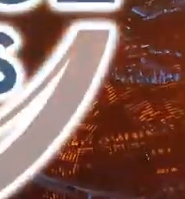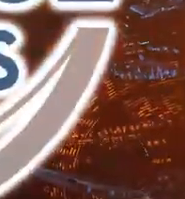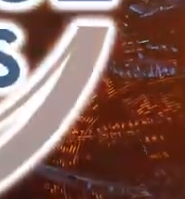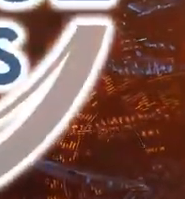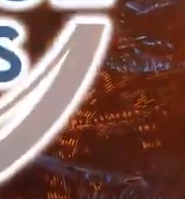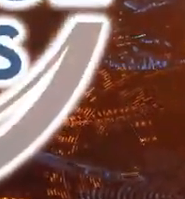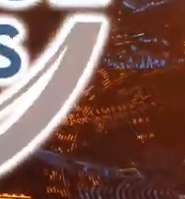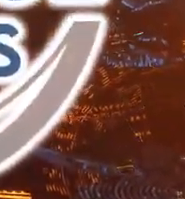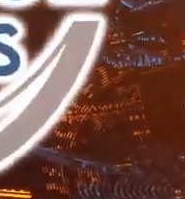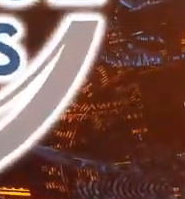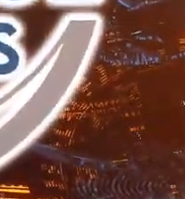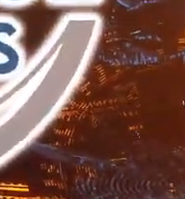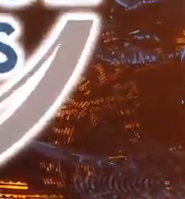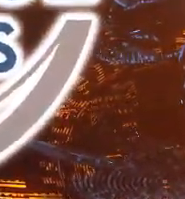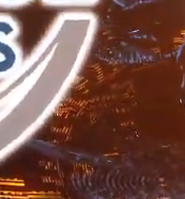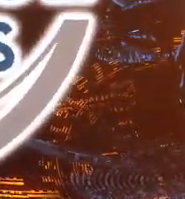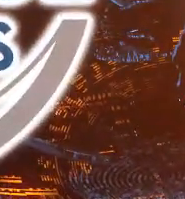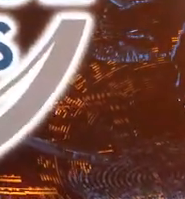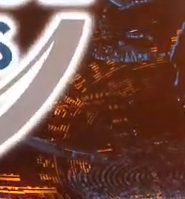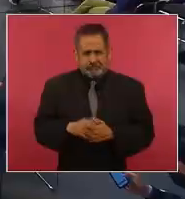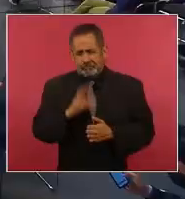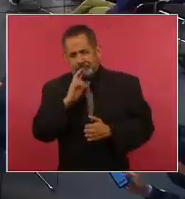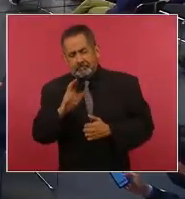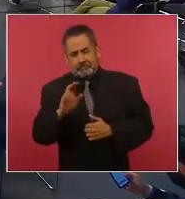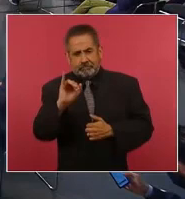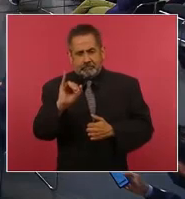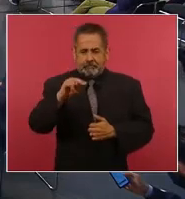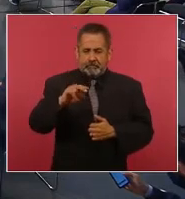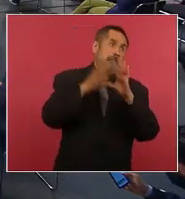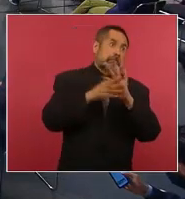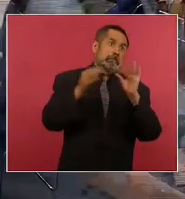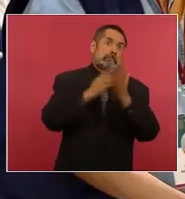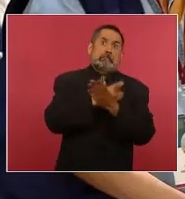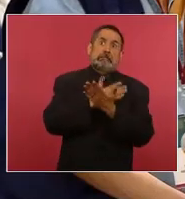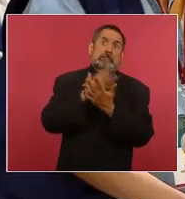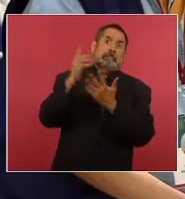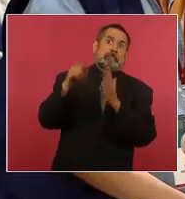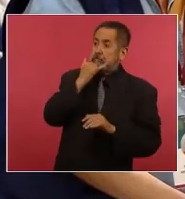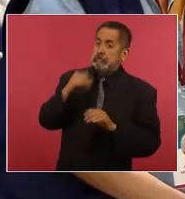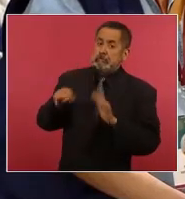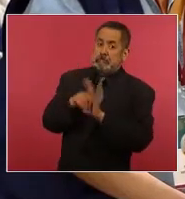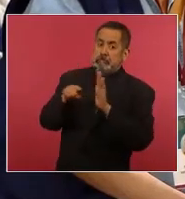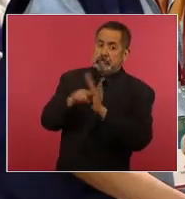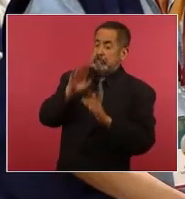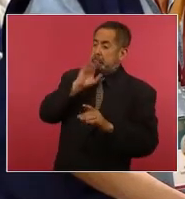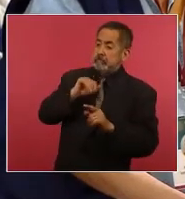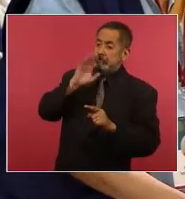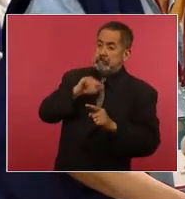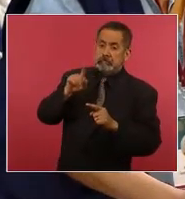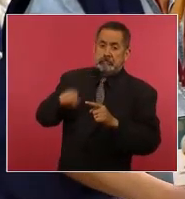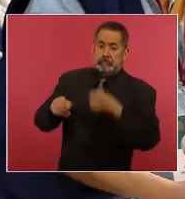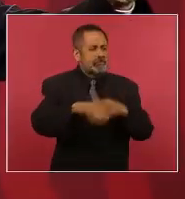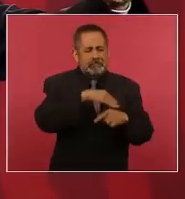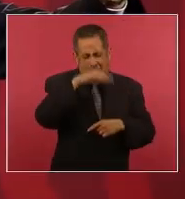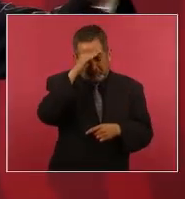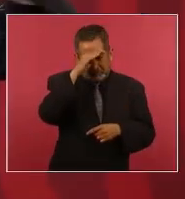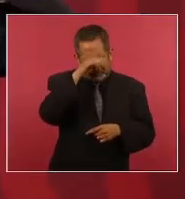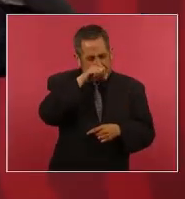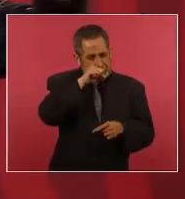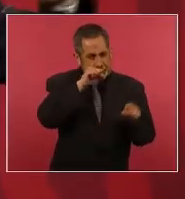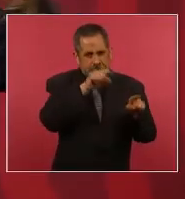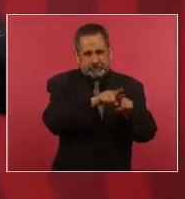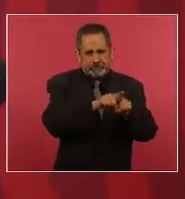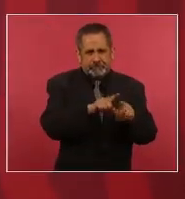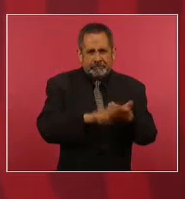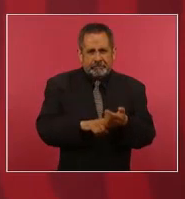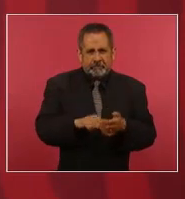Enfoque en la voz de los que son noticia. Campaña en contra de los médicos de Cuba. Siempre